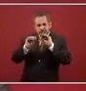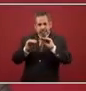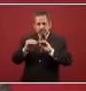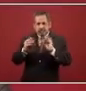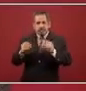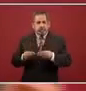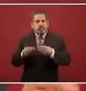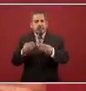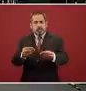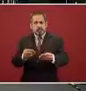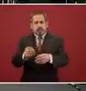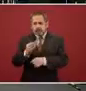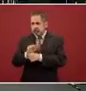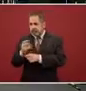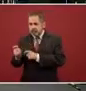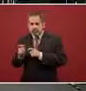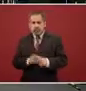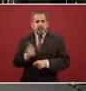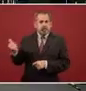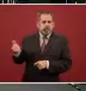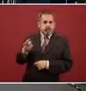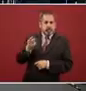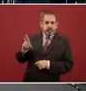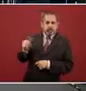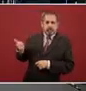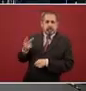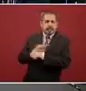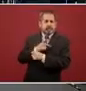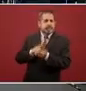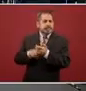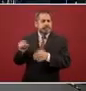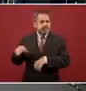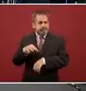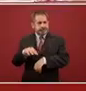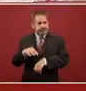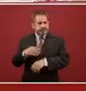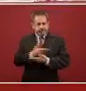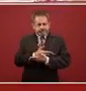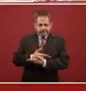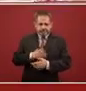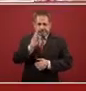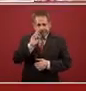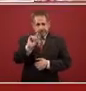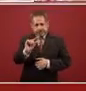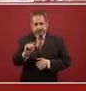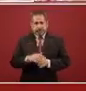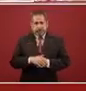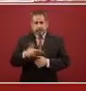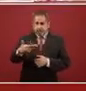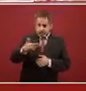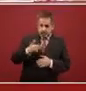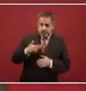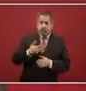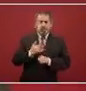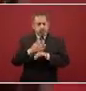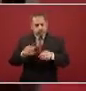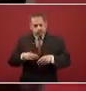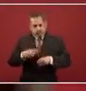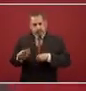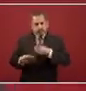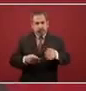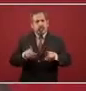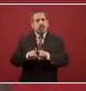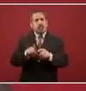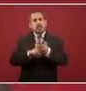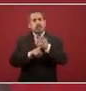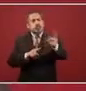bebés, ahorita le damos la palabra al doctor Alomía para que comente los bebés, pero el informe epidemiológico pidan, por favor, y con mucho gusto, igual